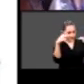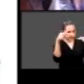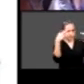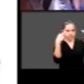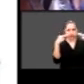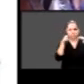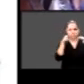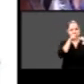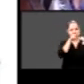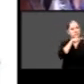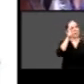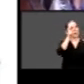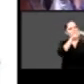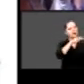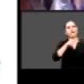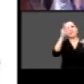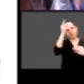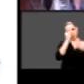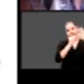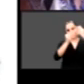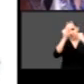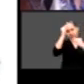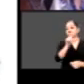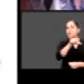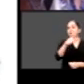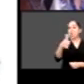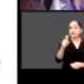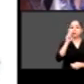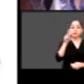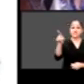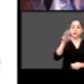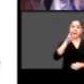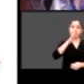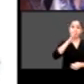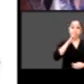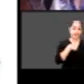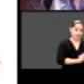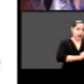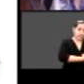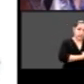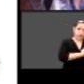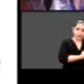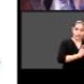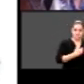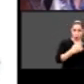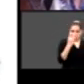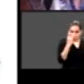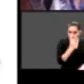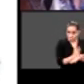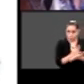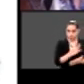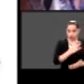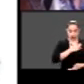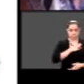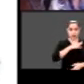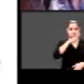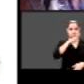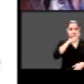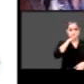cargando a su bebé pero también está el padre están el resto de adultos que rodean al bebé